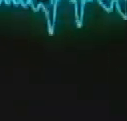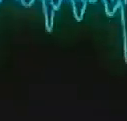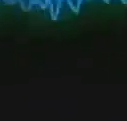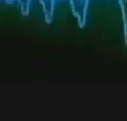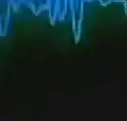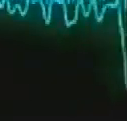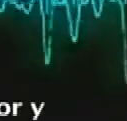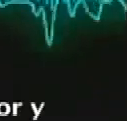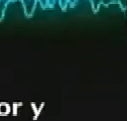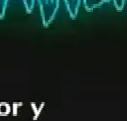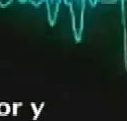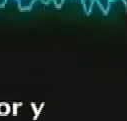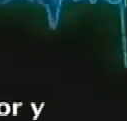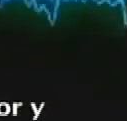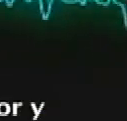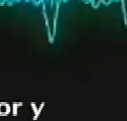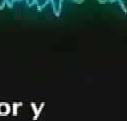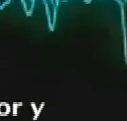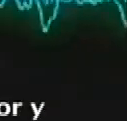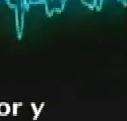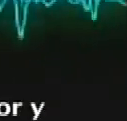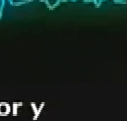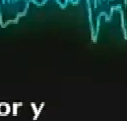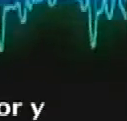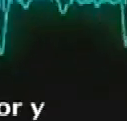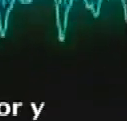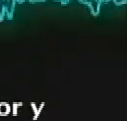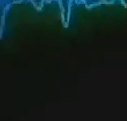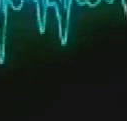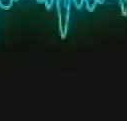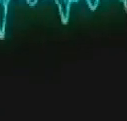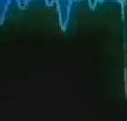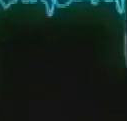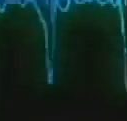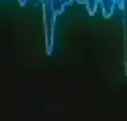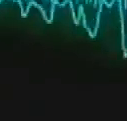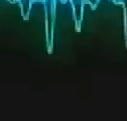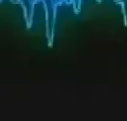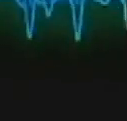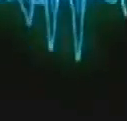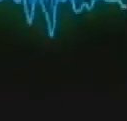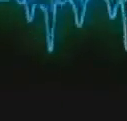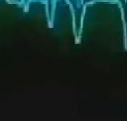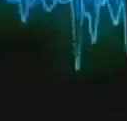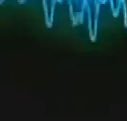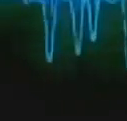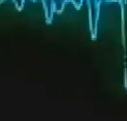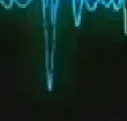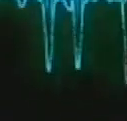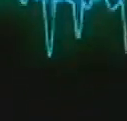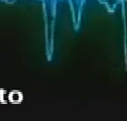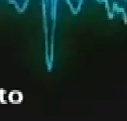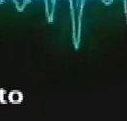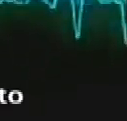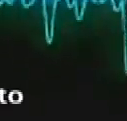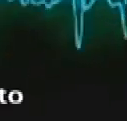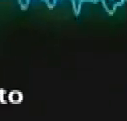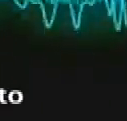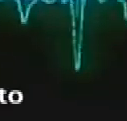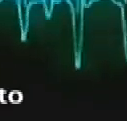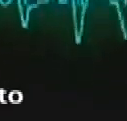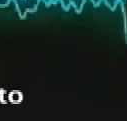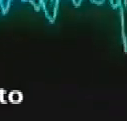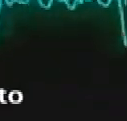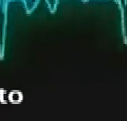reportándome. Sí, ya se borró la conversación anterior y está funcionando todo bien. Señores,